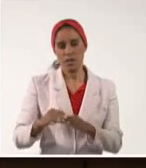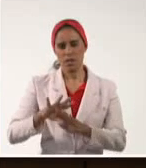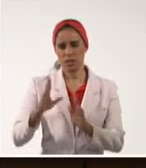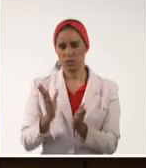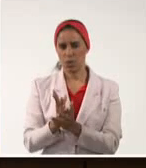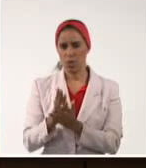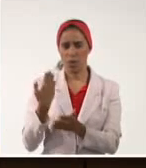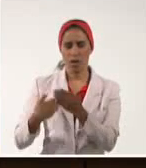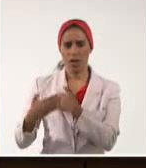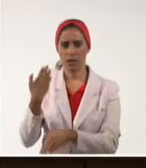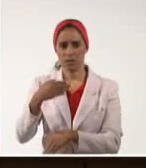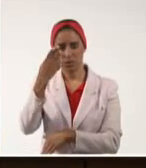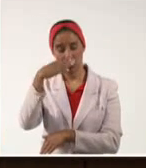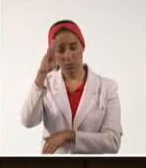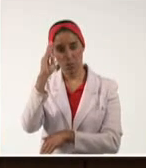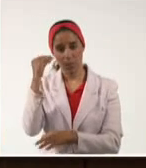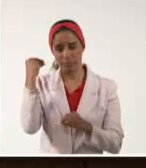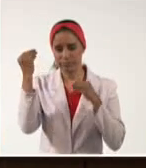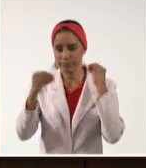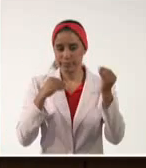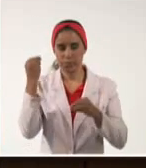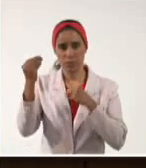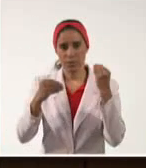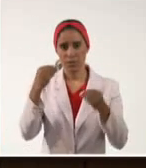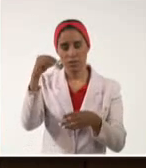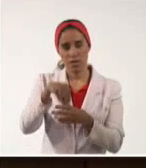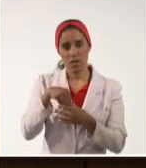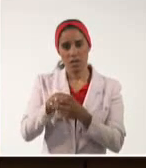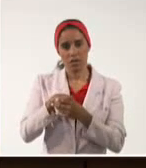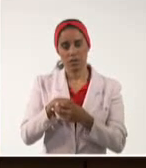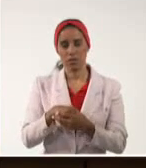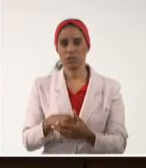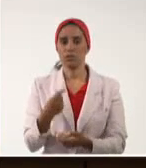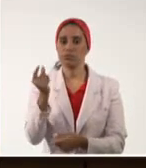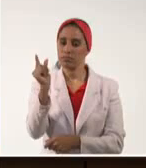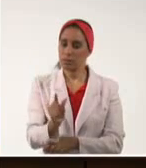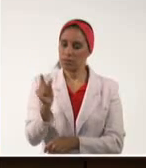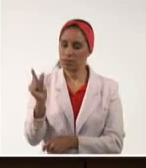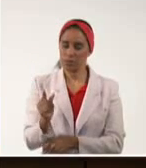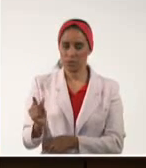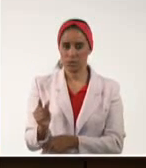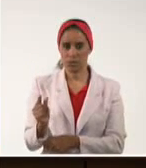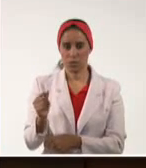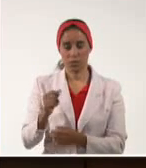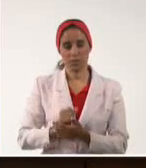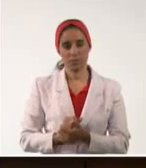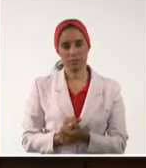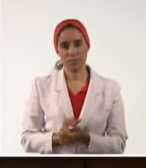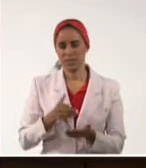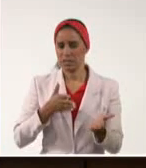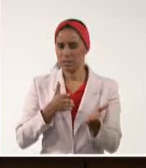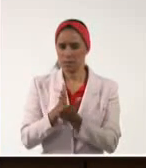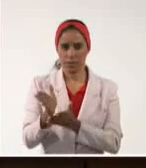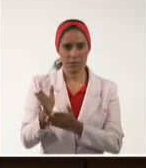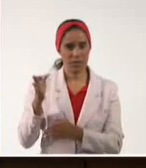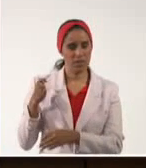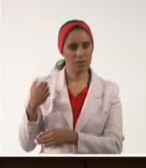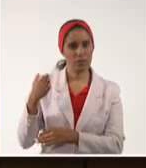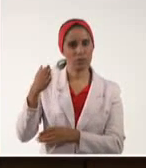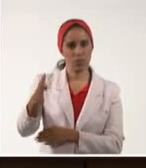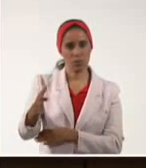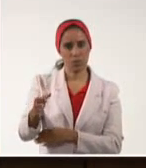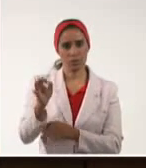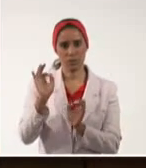tiene en el centro de sus preocupaciones y desvelos al ser humano. Y lo tendrá siempre, porque siempre existirá